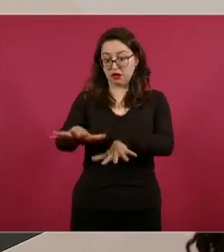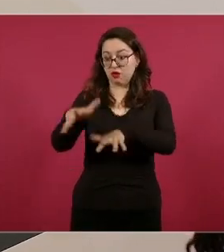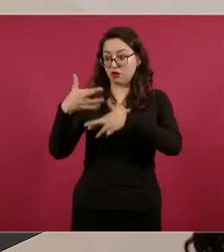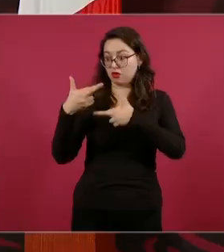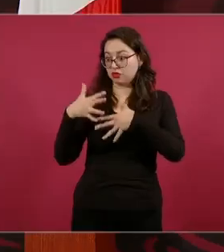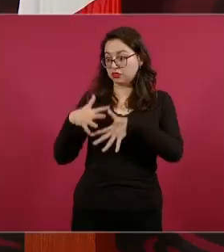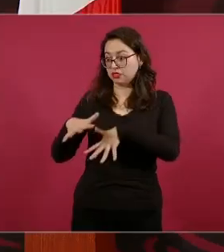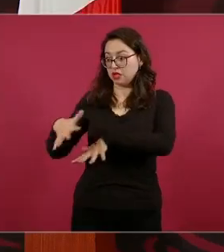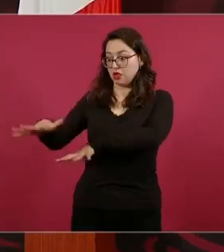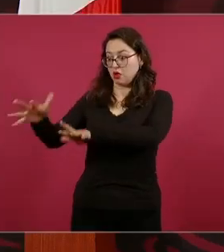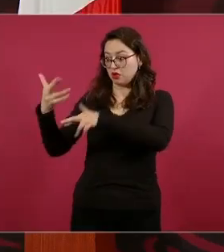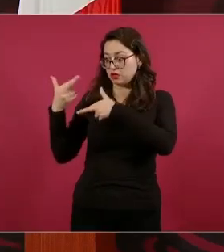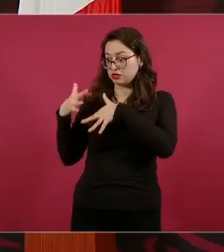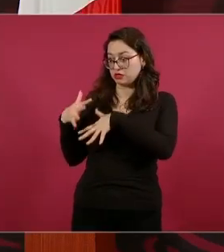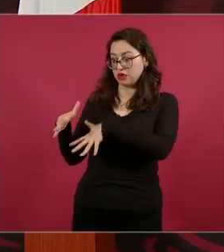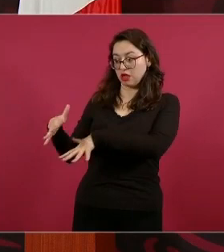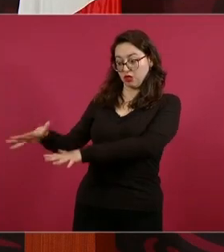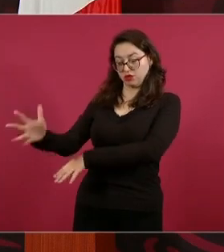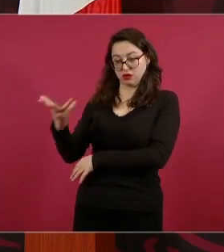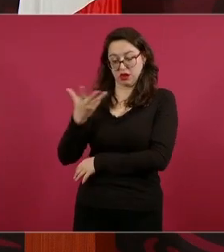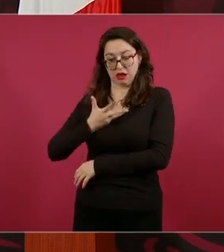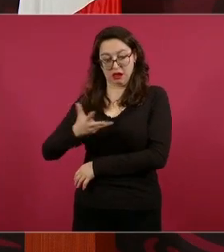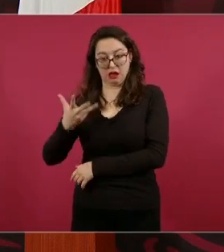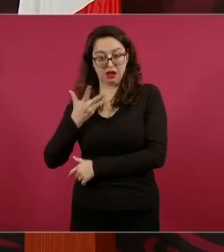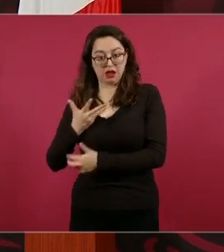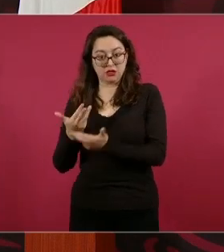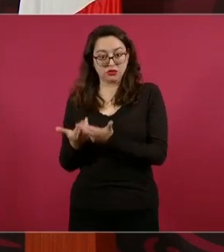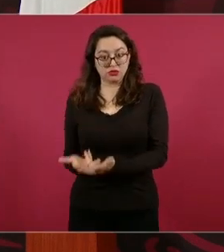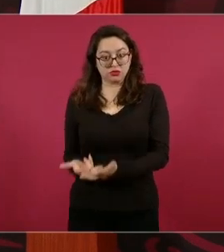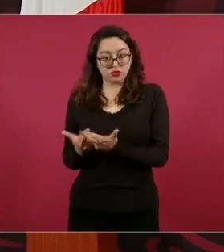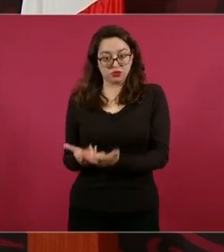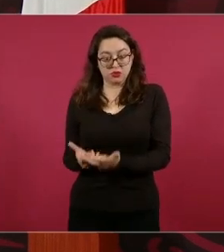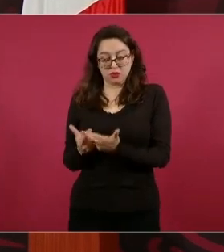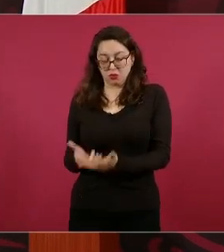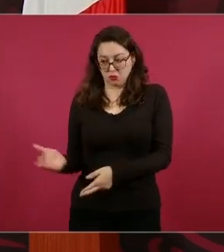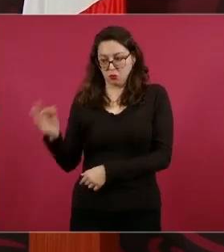ríos de Veracruz hacia